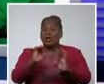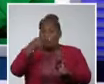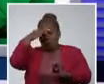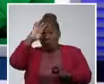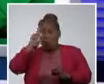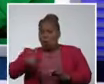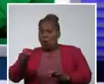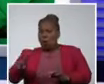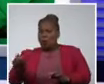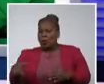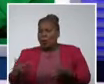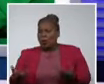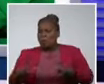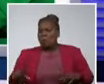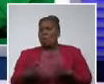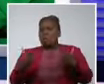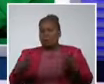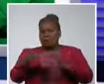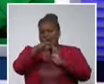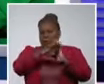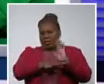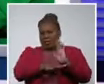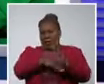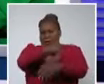de protección que conoce la población,